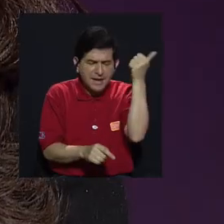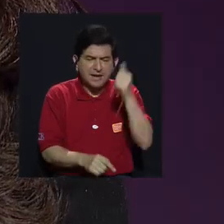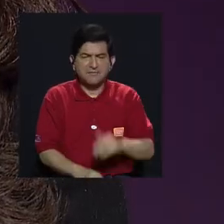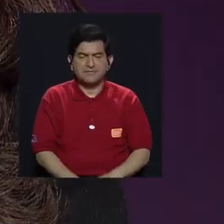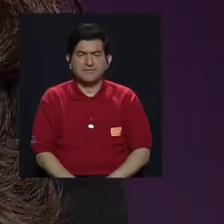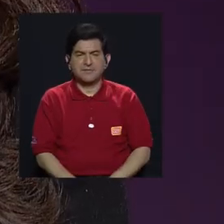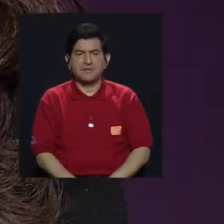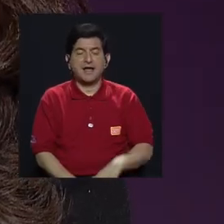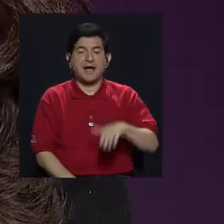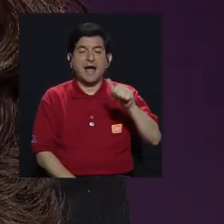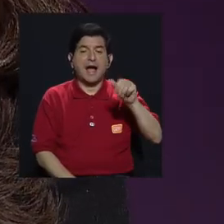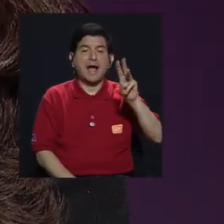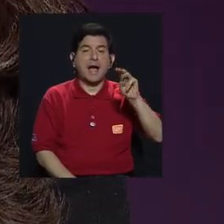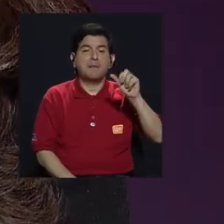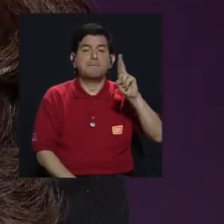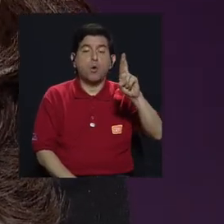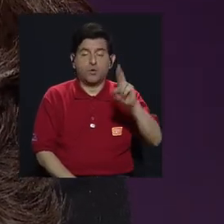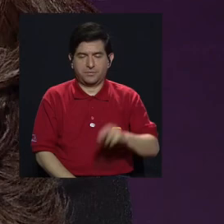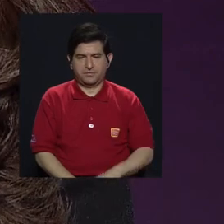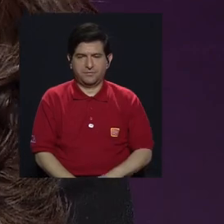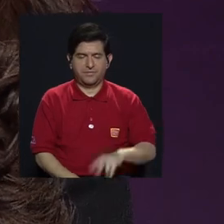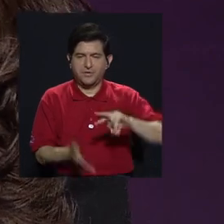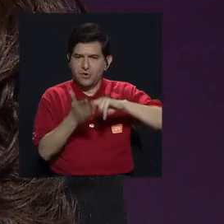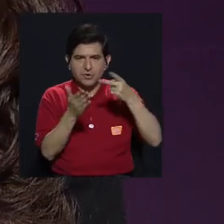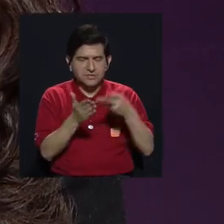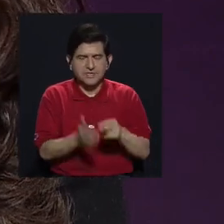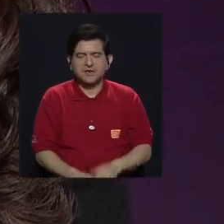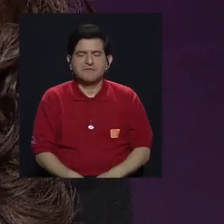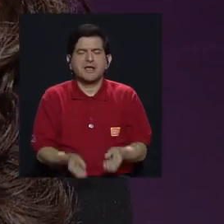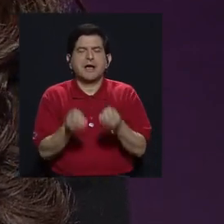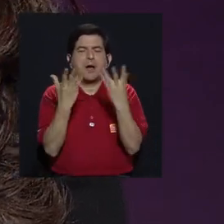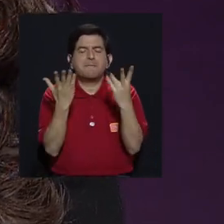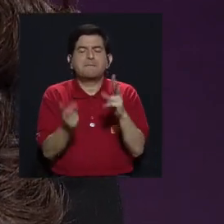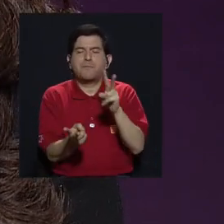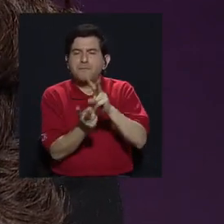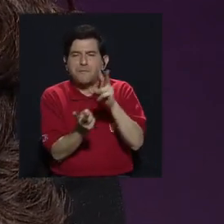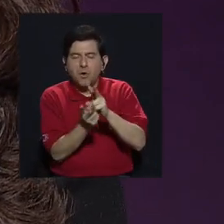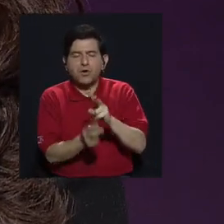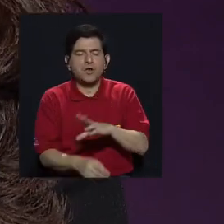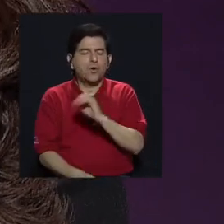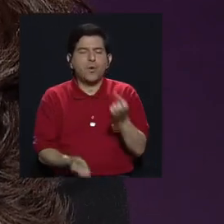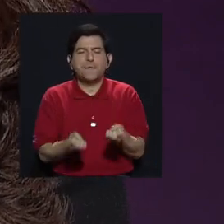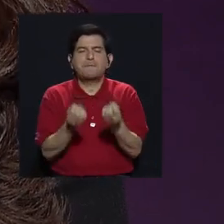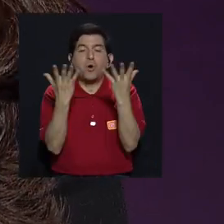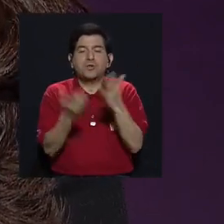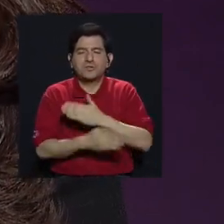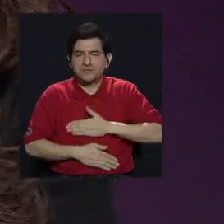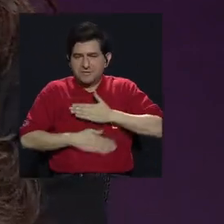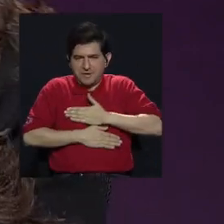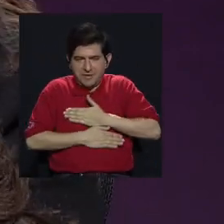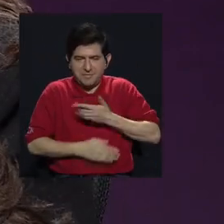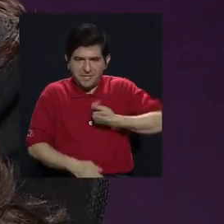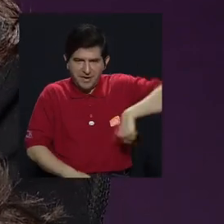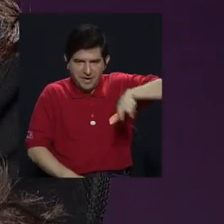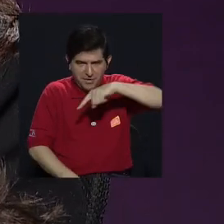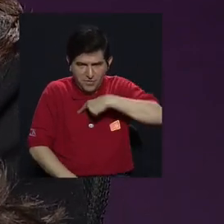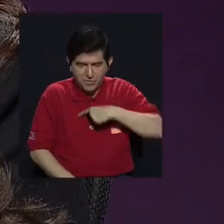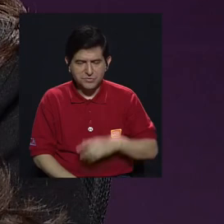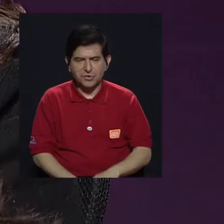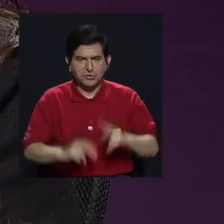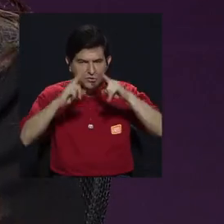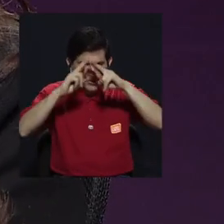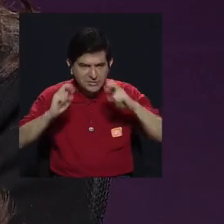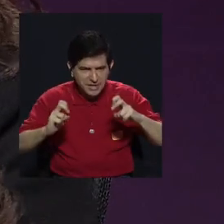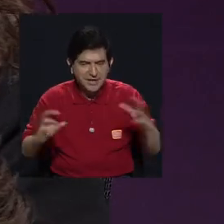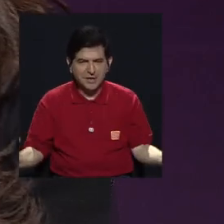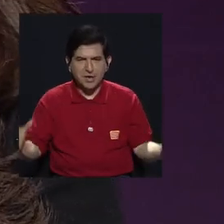el amor, poliamor, no es polisexo, no es polidiversión. Entonces, normalmente nosotros cuando hacemos